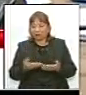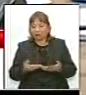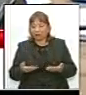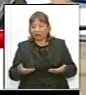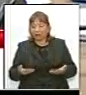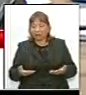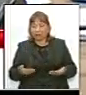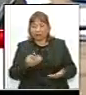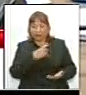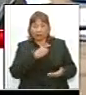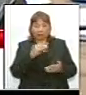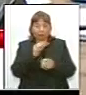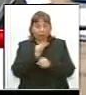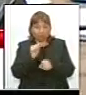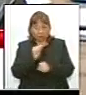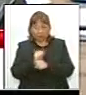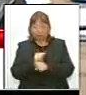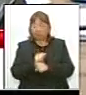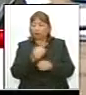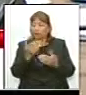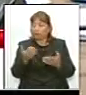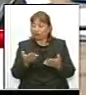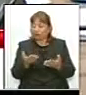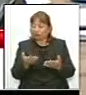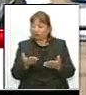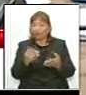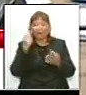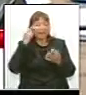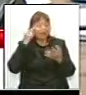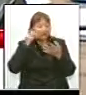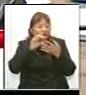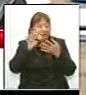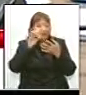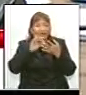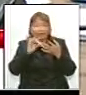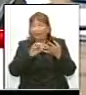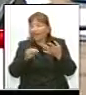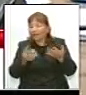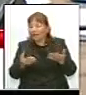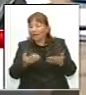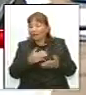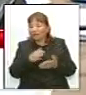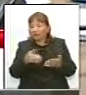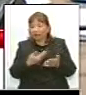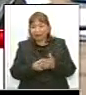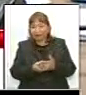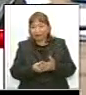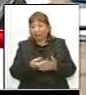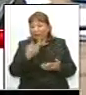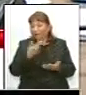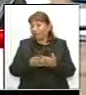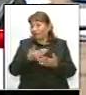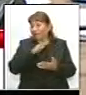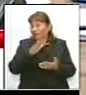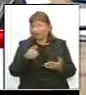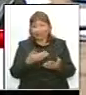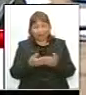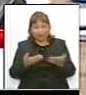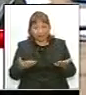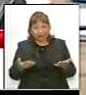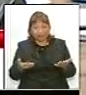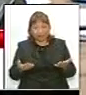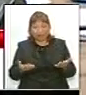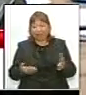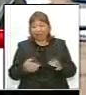ya en su solicitud, eso es lo que tenemos que analizar. Pero todos están, usted puede garantizar que todos están a través